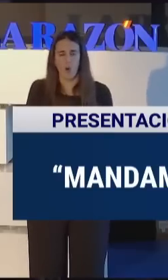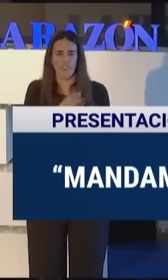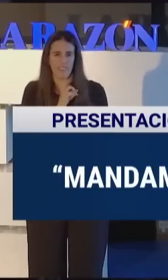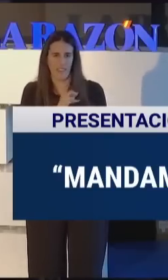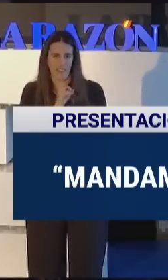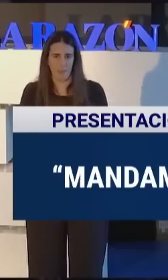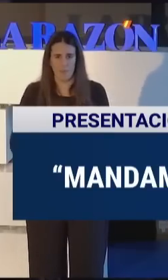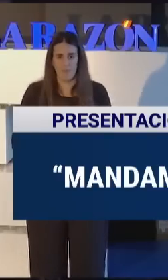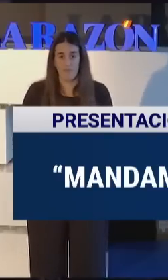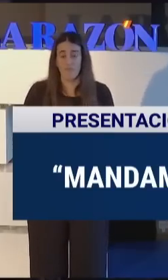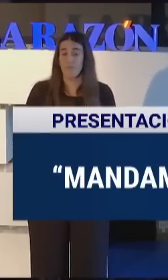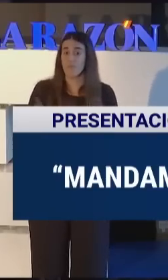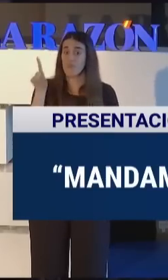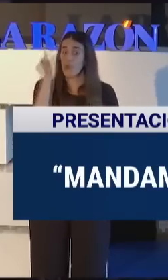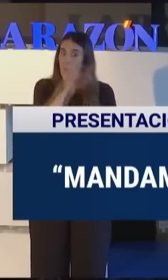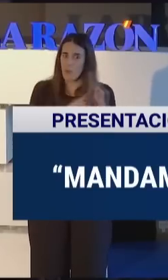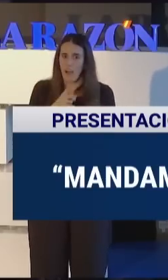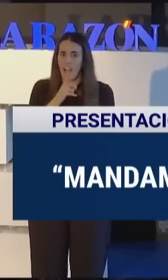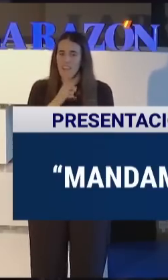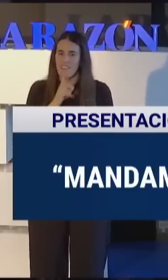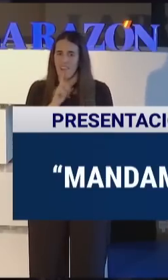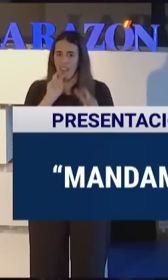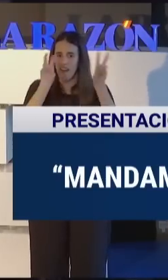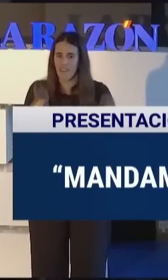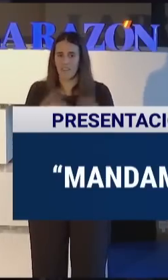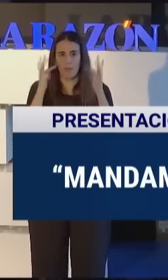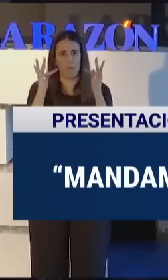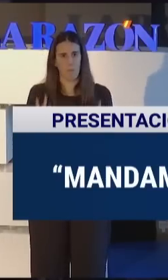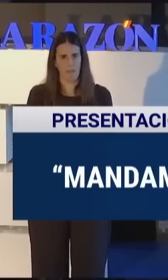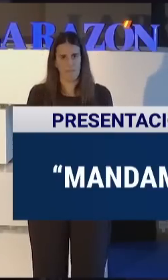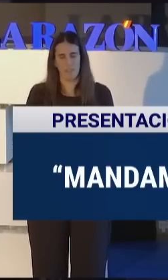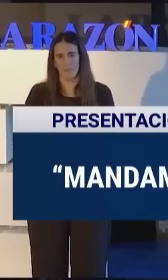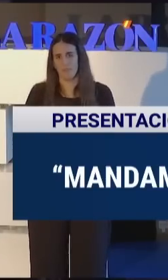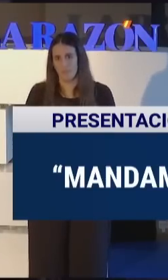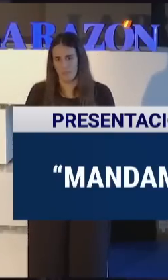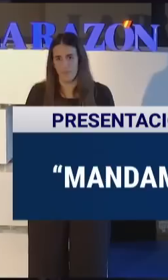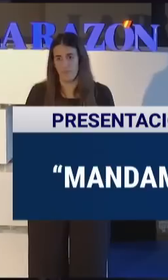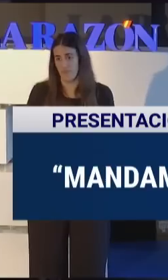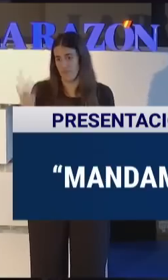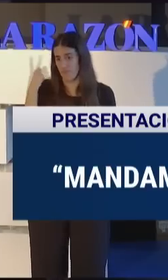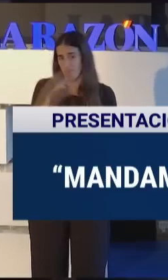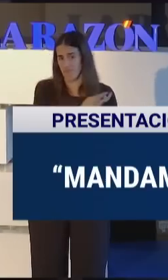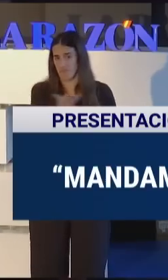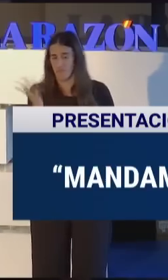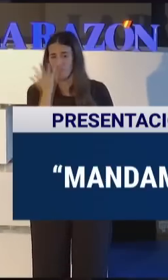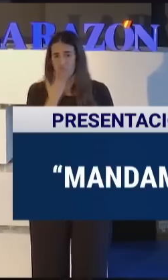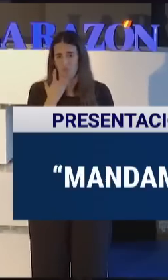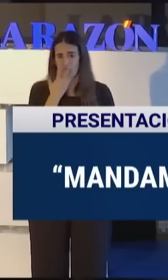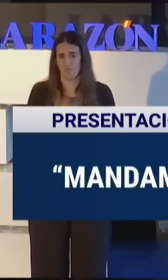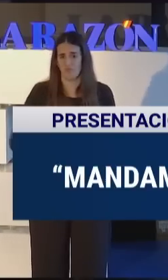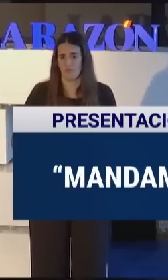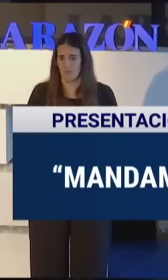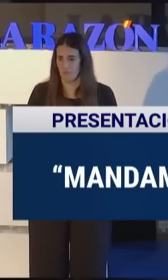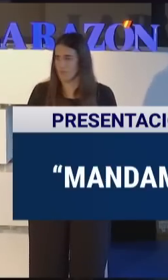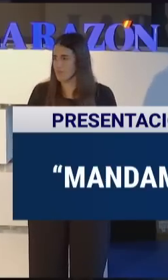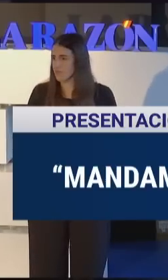es que Irlanda empezó a ir para atrás con las reformas. Es decir, Irlanda, ustedes saben, de ser Suiza o un Liechtenstein a lo